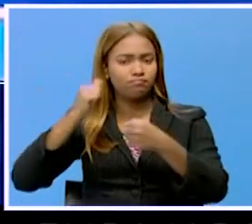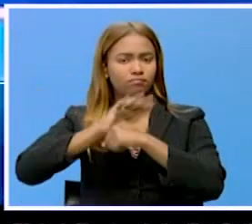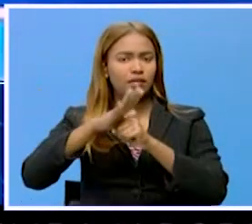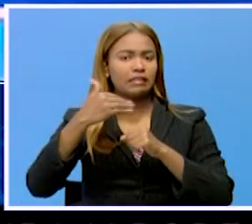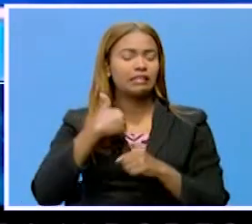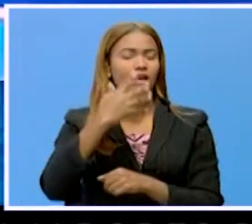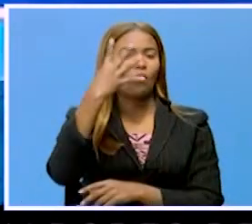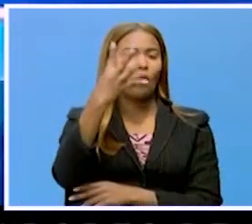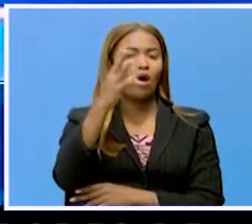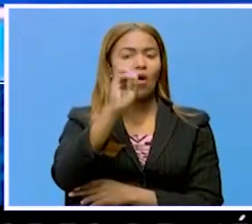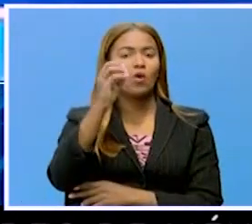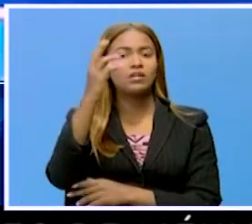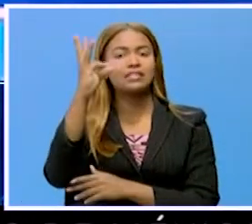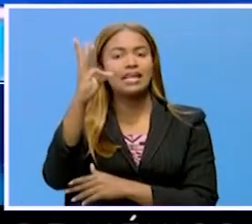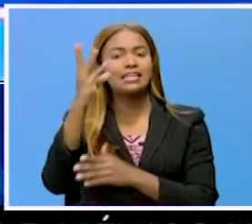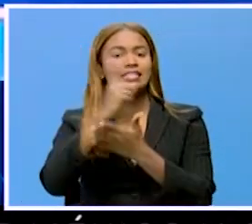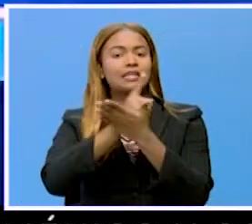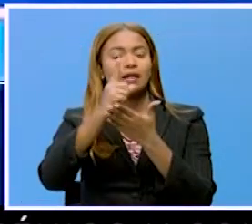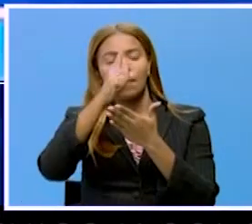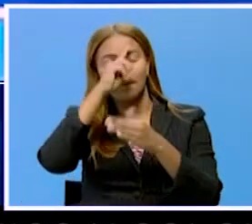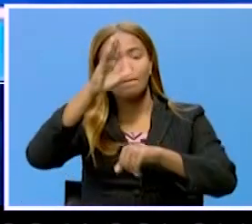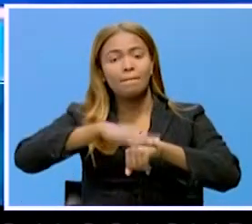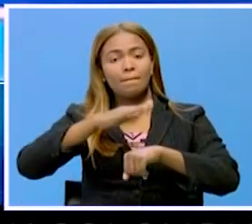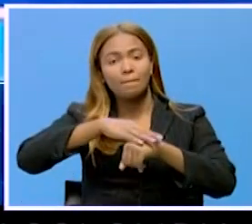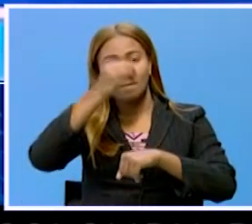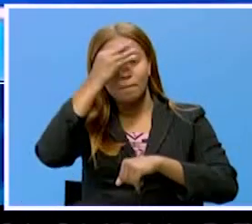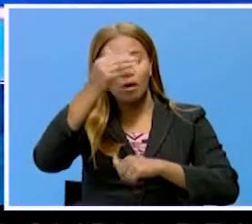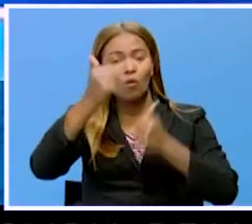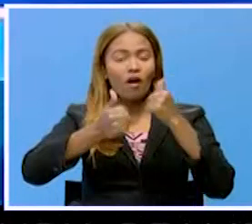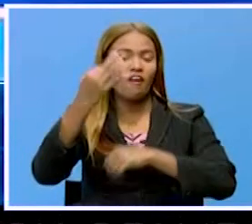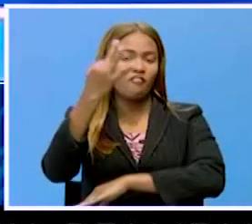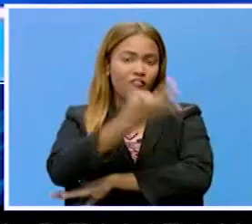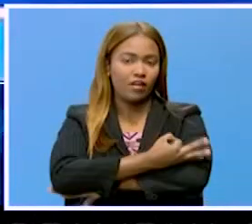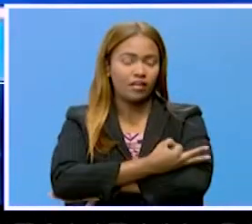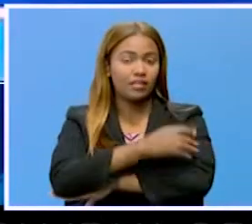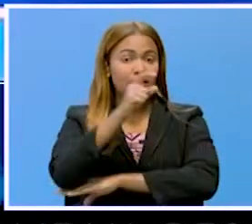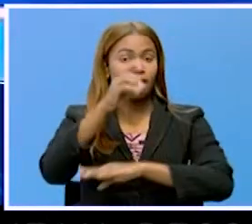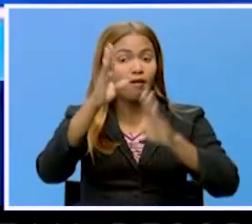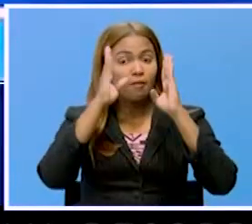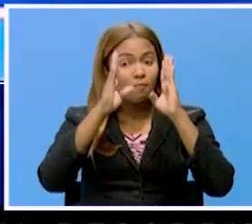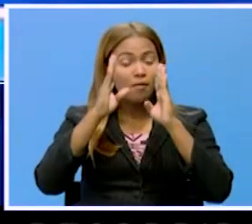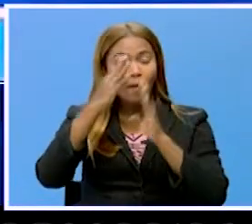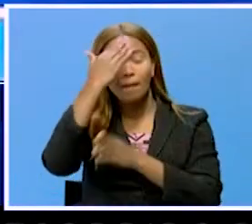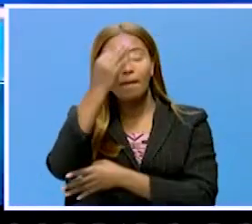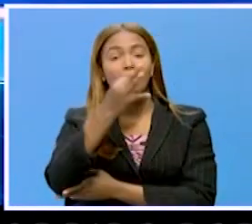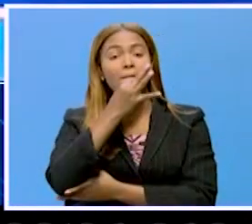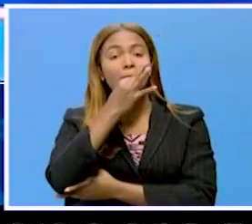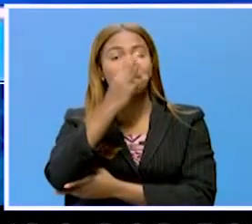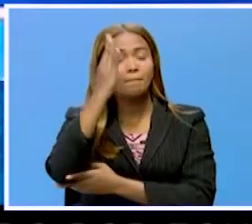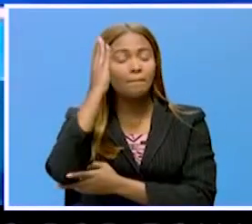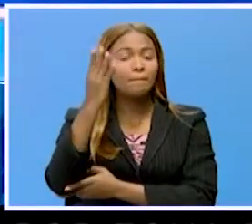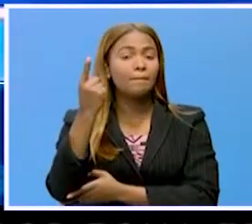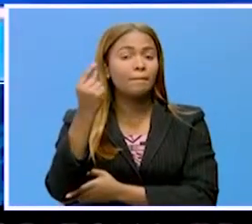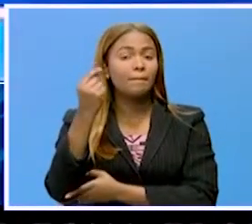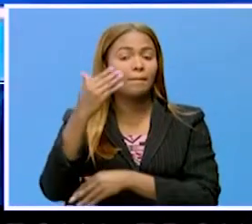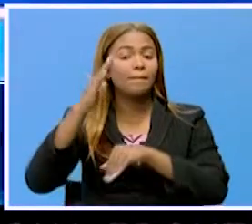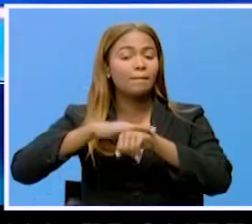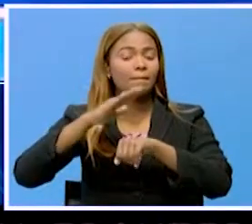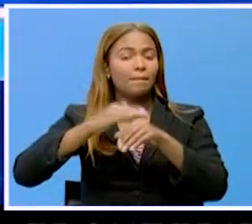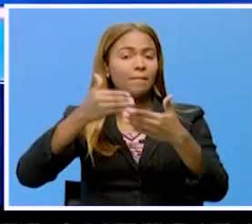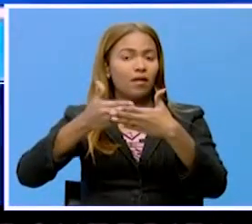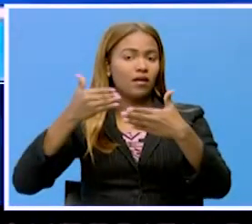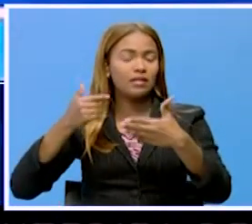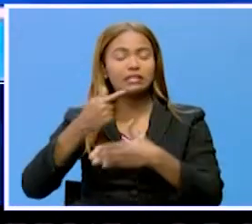entre 4 y 6 semanas para avisarle a usted cuál era la fecha. Esté pendiente porque próximamente le van a estar